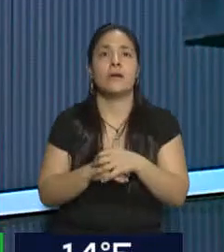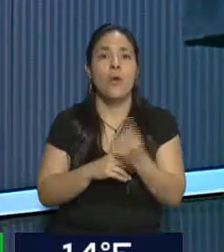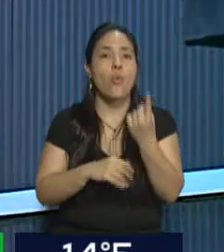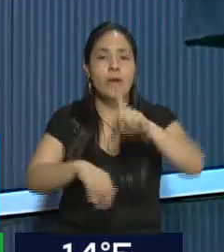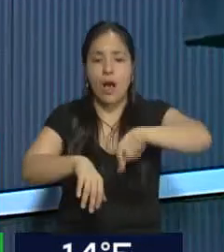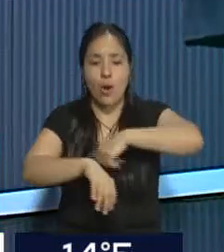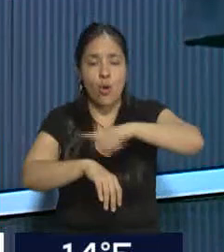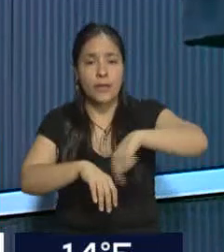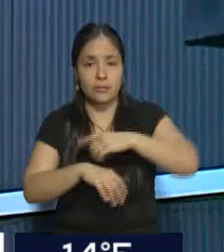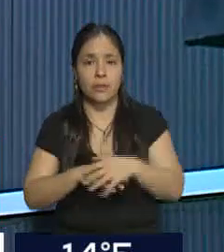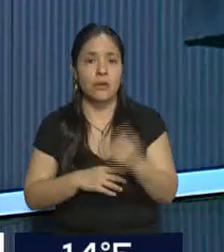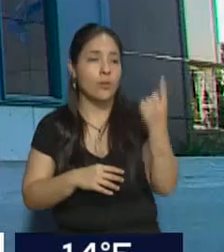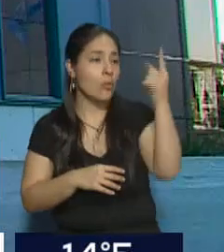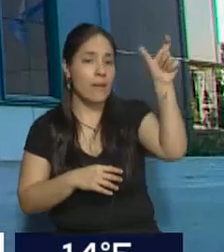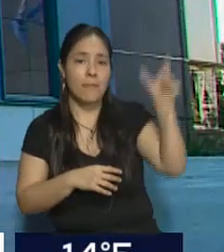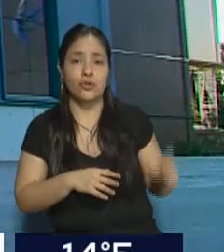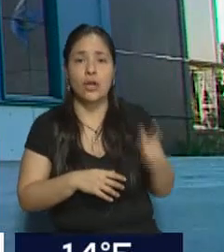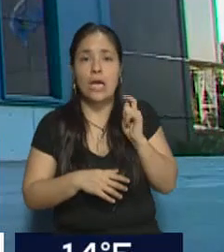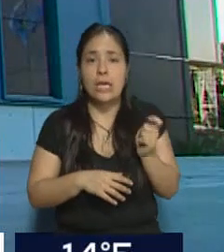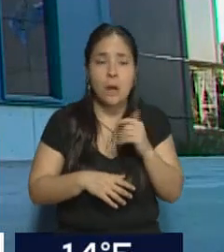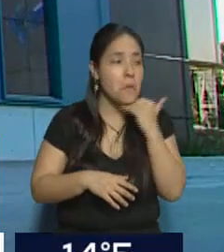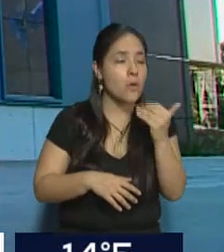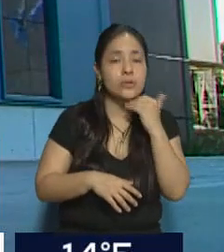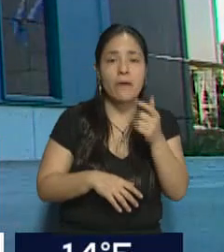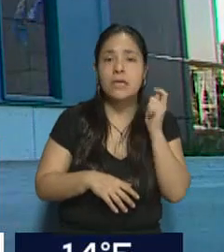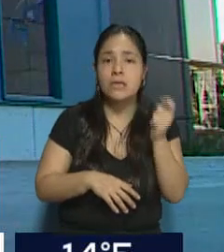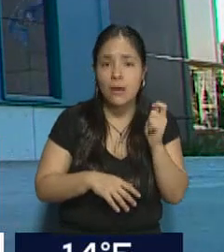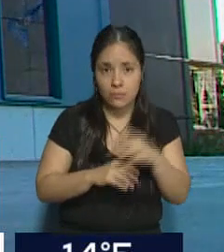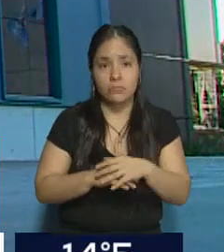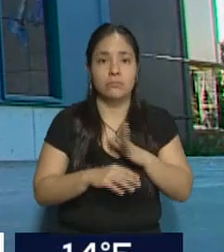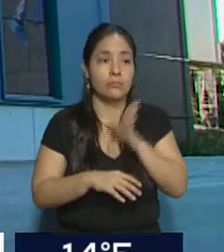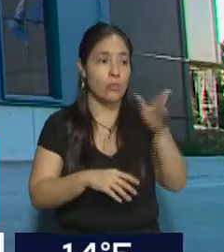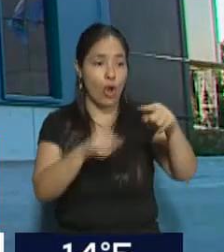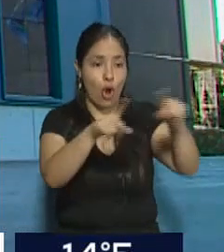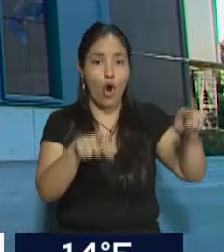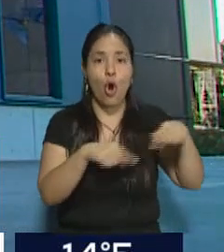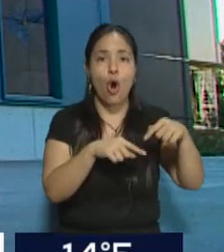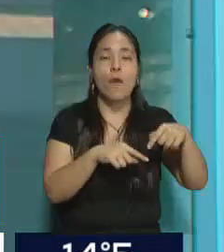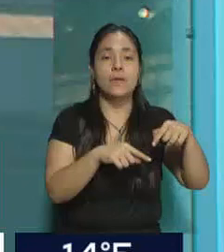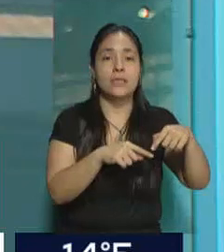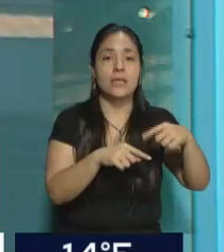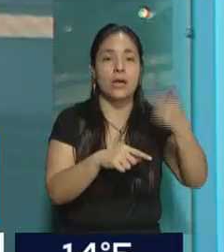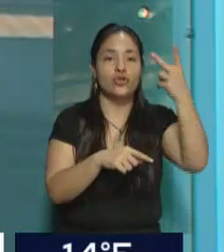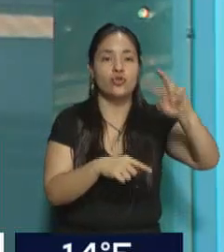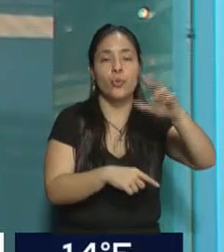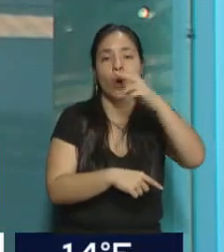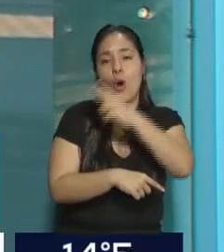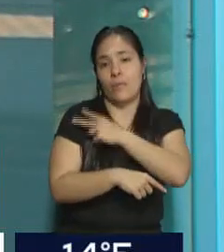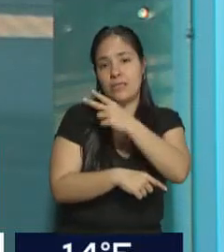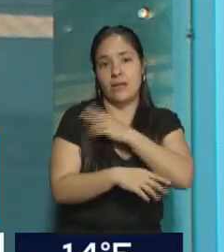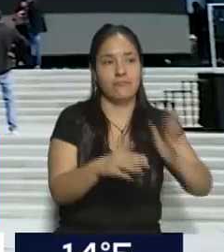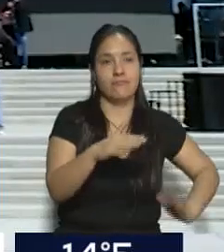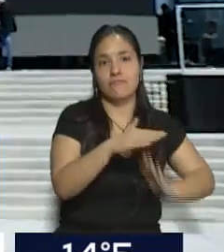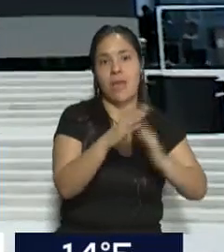hora una persona que todavía no se sabe quién fue fue hasta la oficina de El subcomisario persona máxima